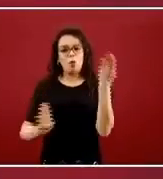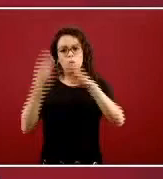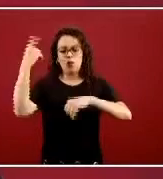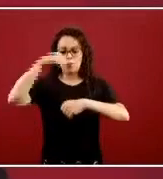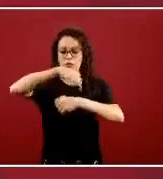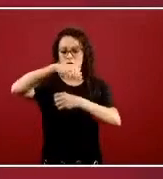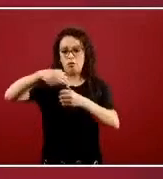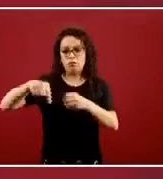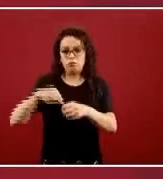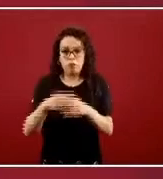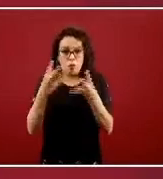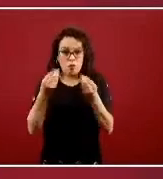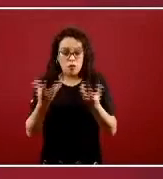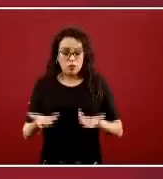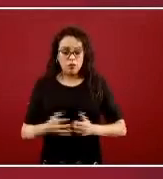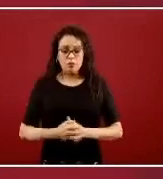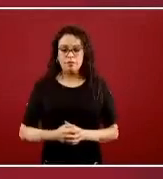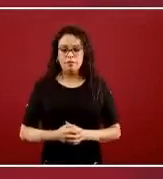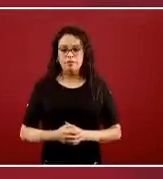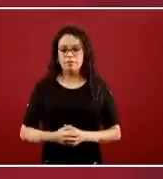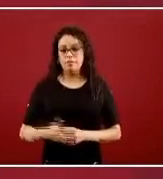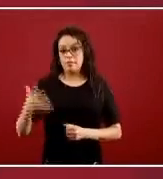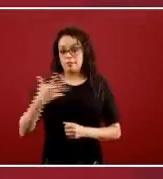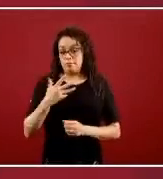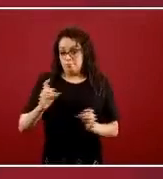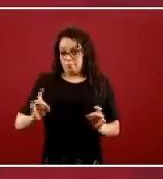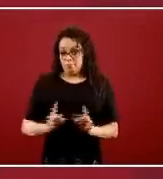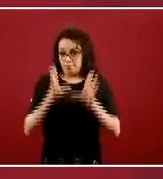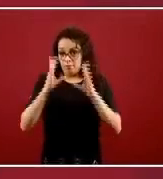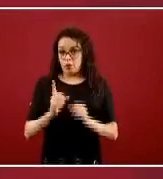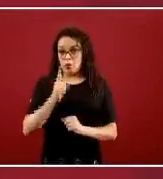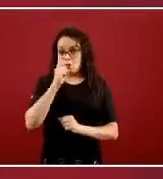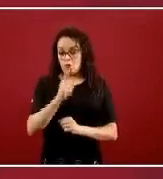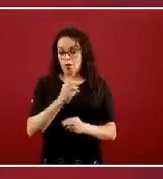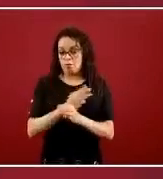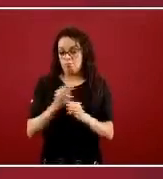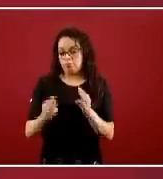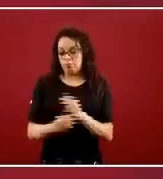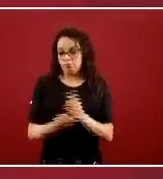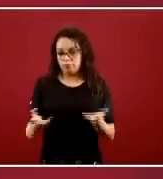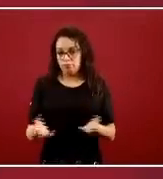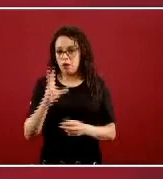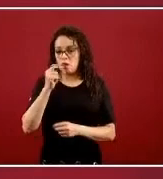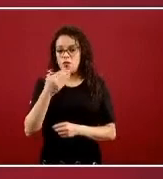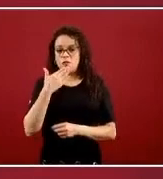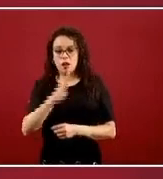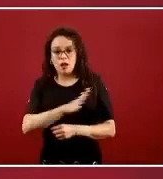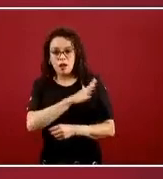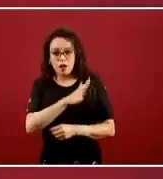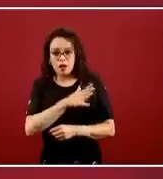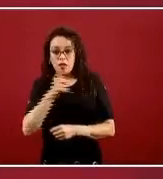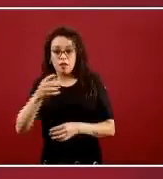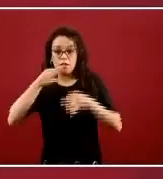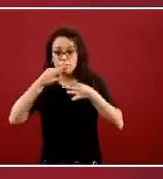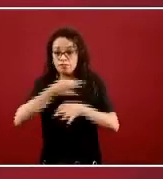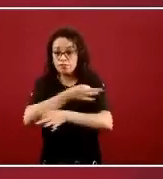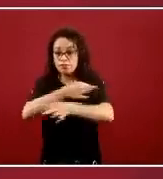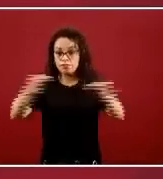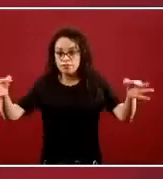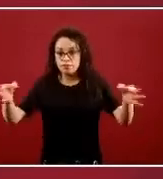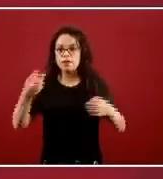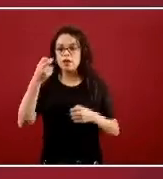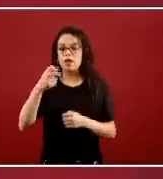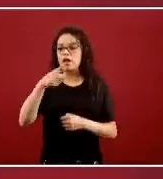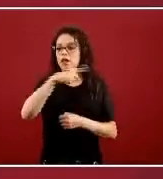tiene, cuando hay un producto de mala calidad y se vuelve noticia, se hace muy aparente por el volumen de los